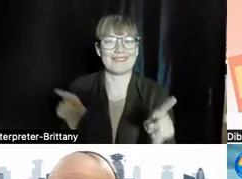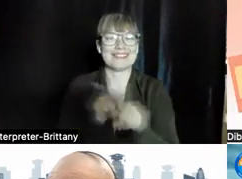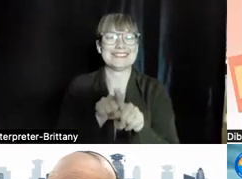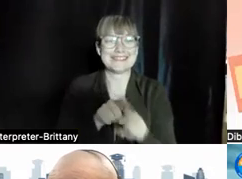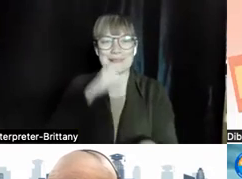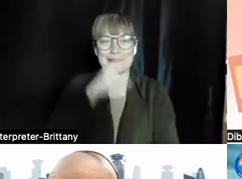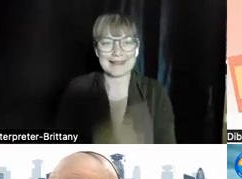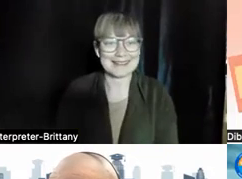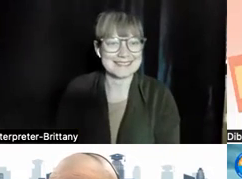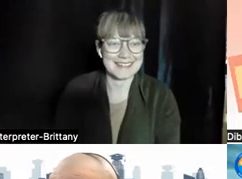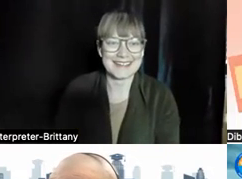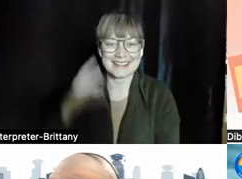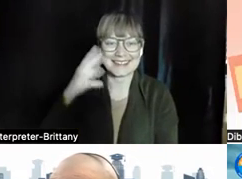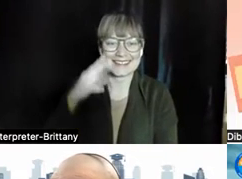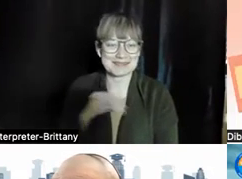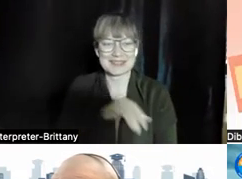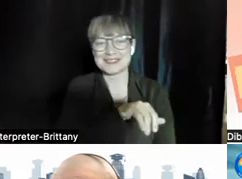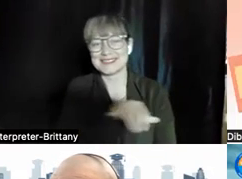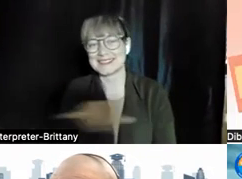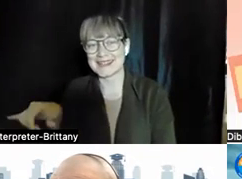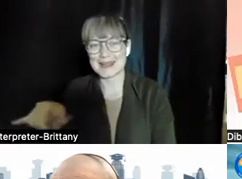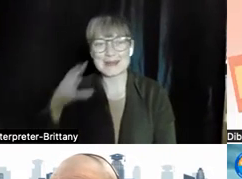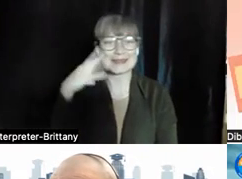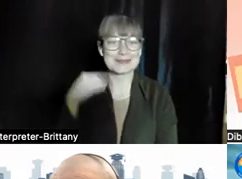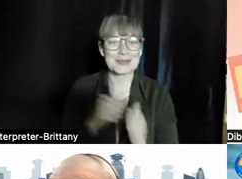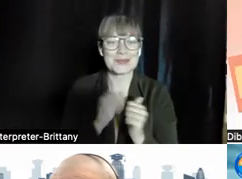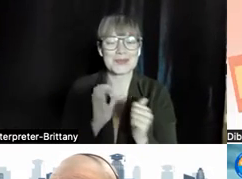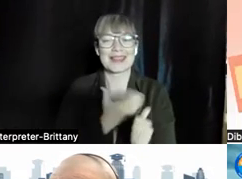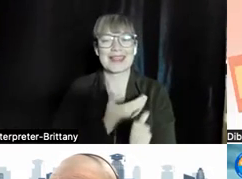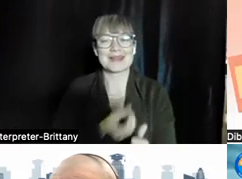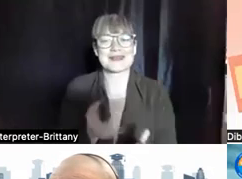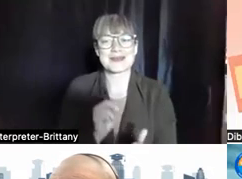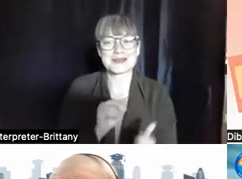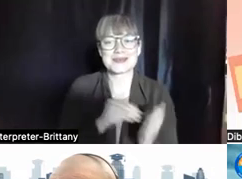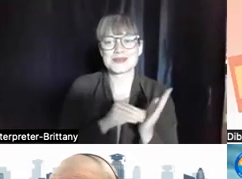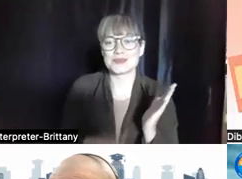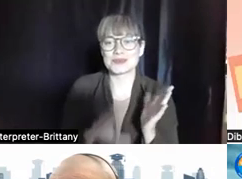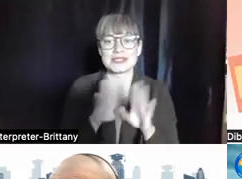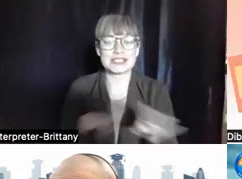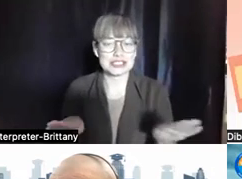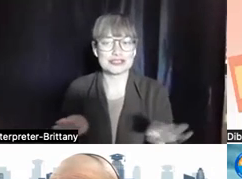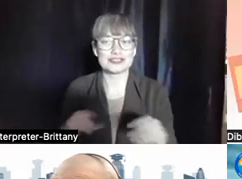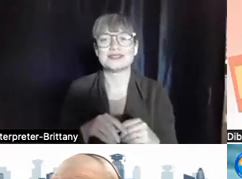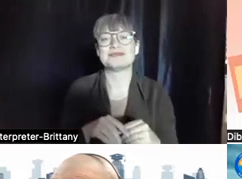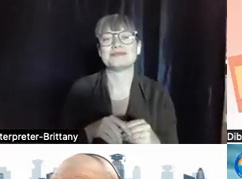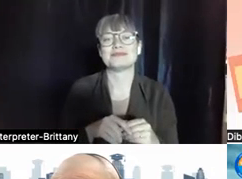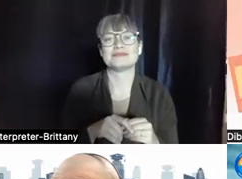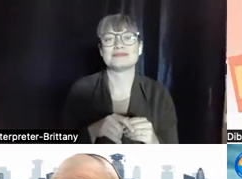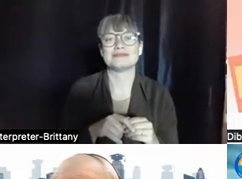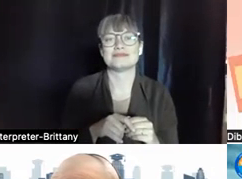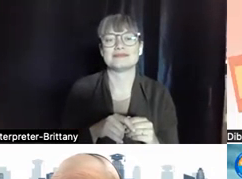el mismo hijo o hija. Las experiencias que tenemos y por lo que estamos pasando con nuestros hijos y nuestros